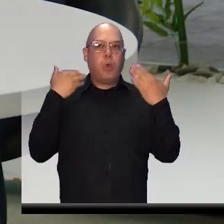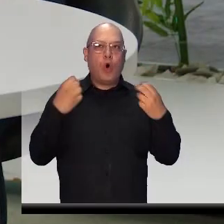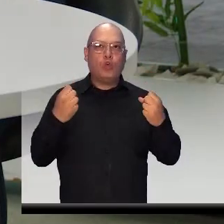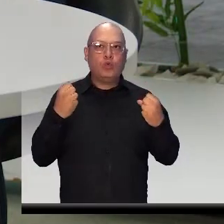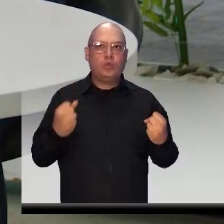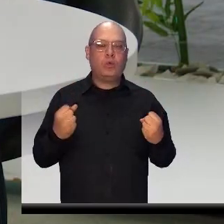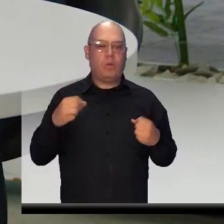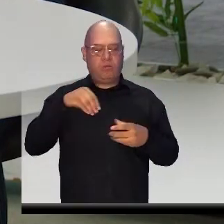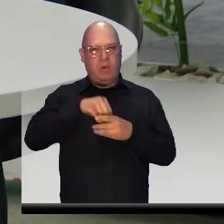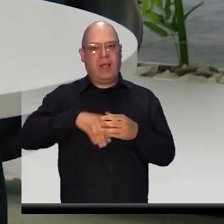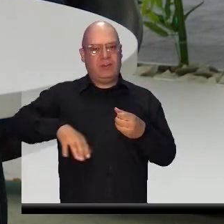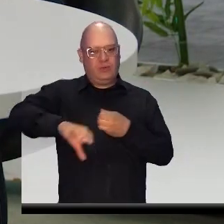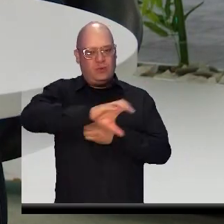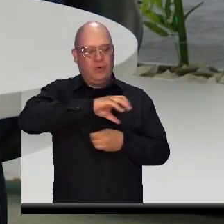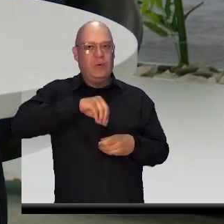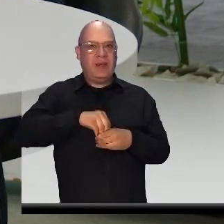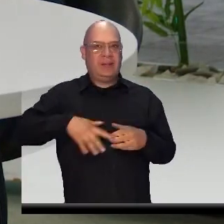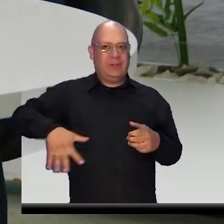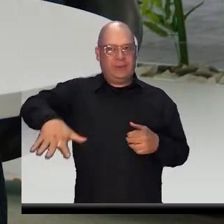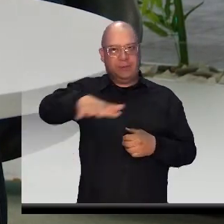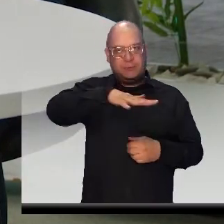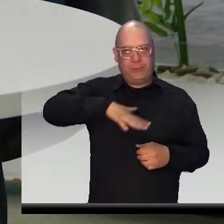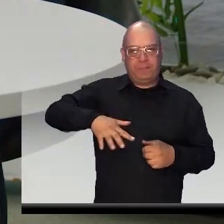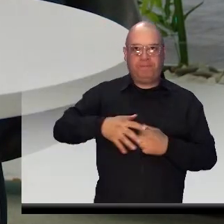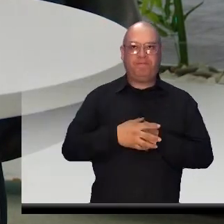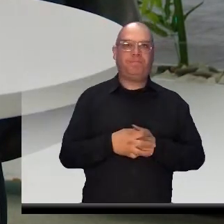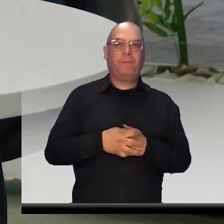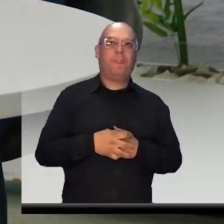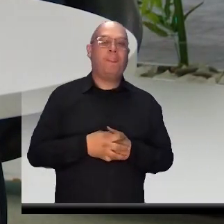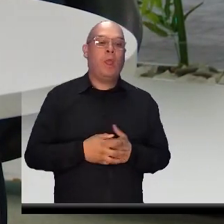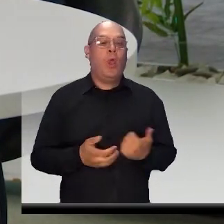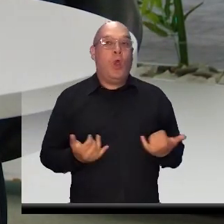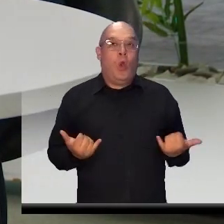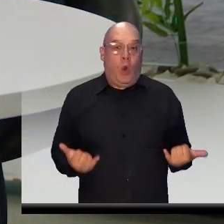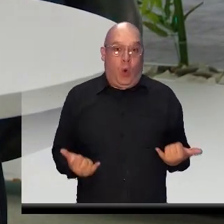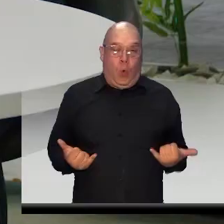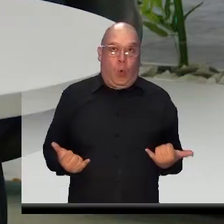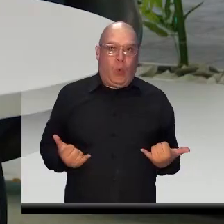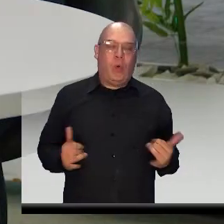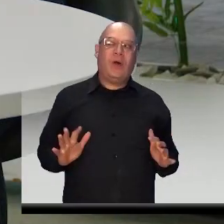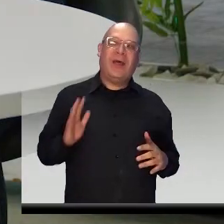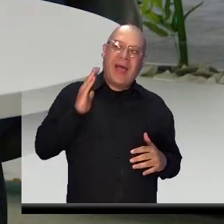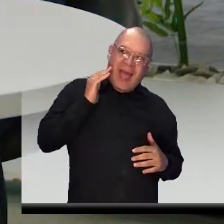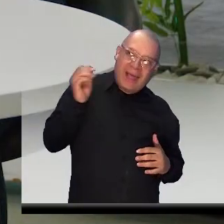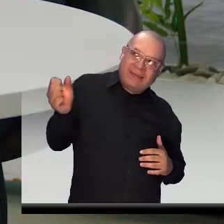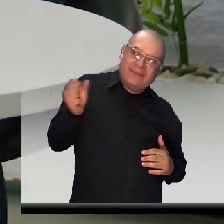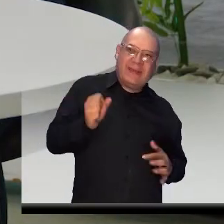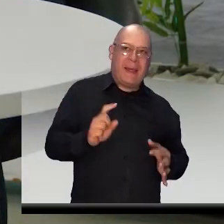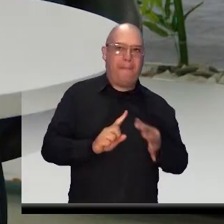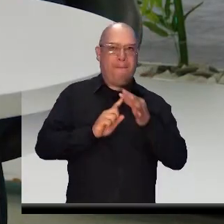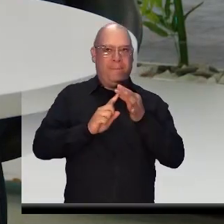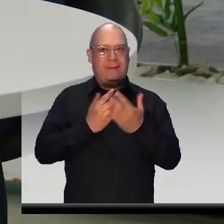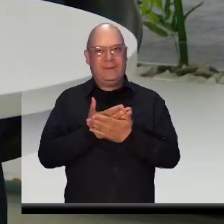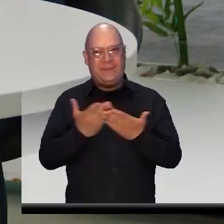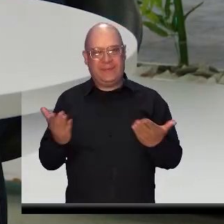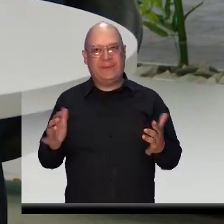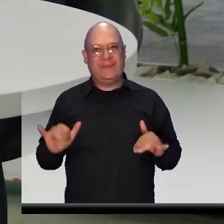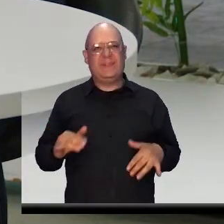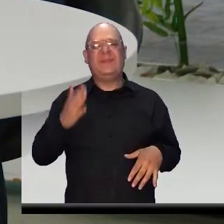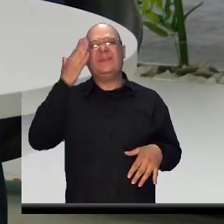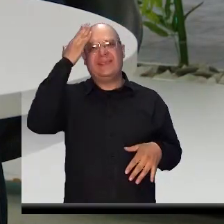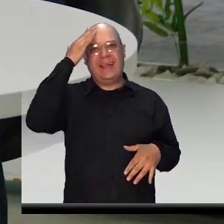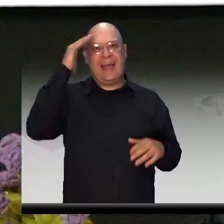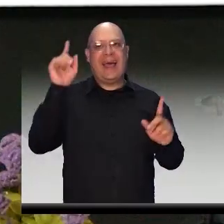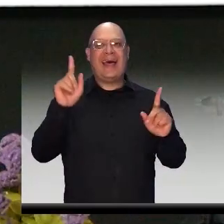en nuestra ciudad y todo el área metropolitana. Así que el día de hoy les tengo a una invitada súper especial y experta en el tema de